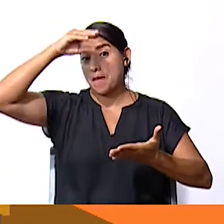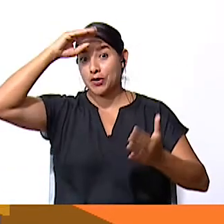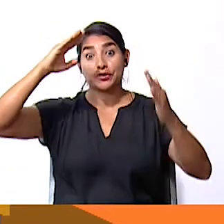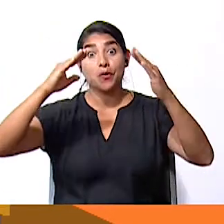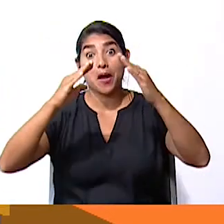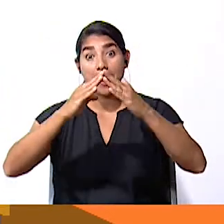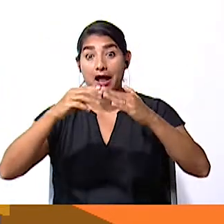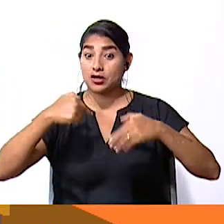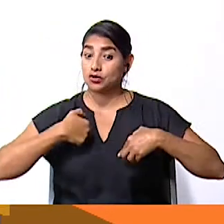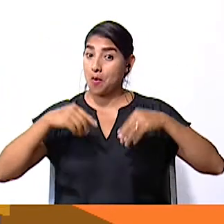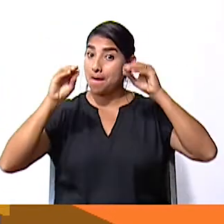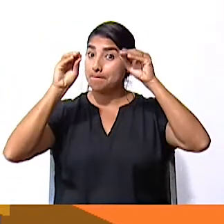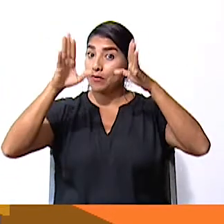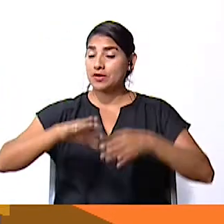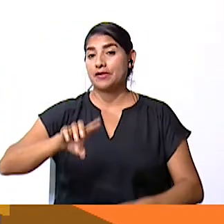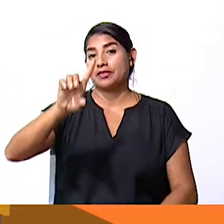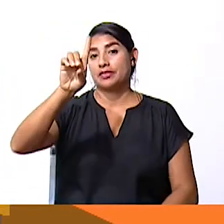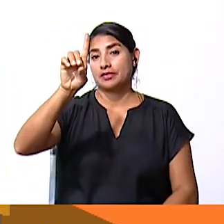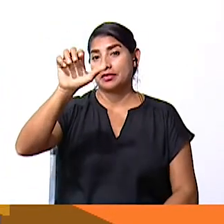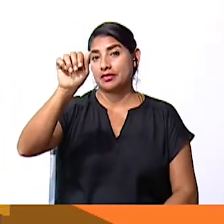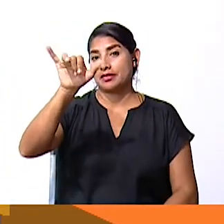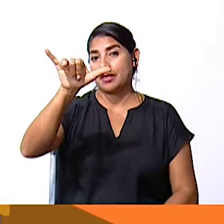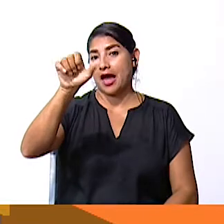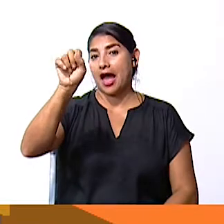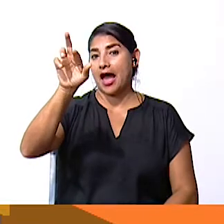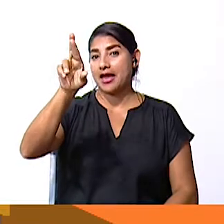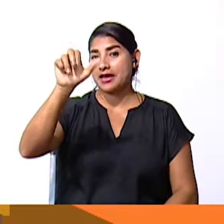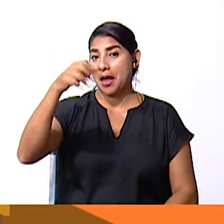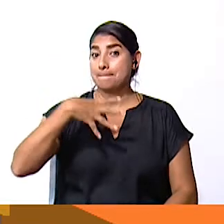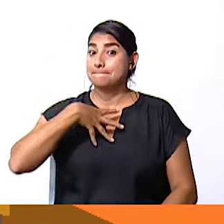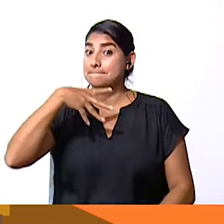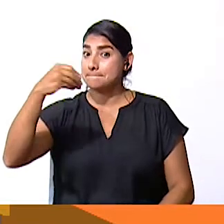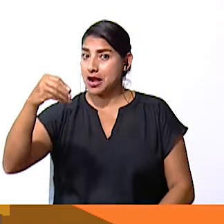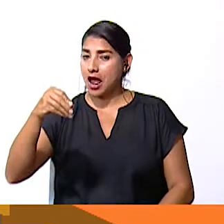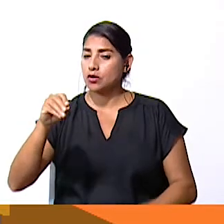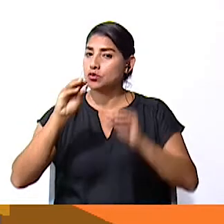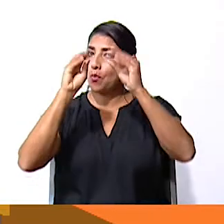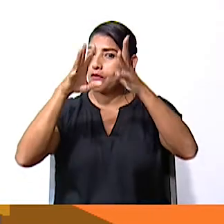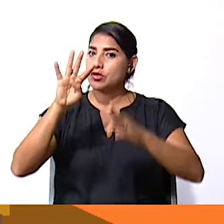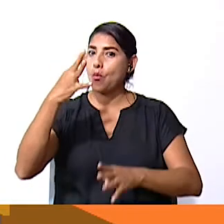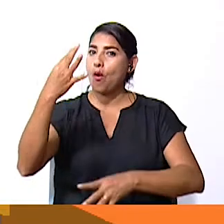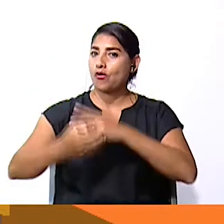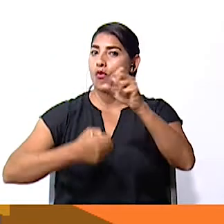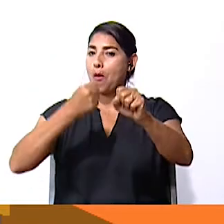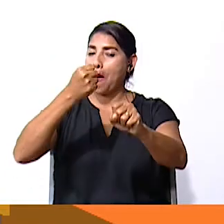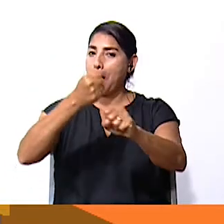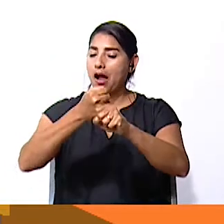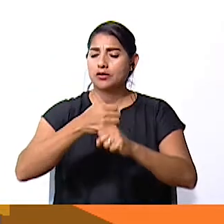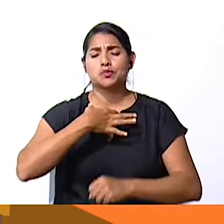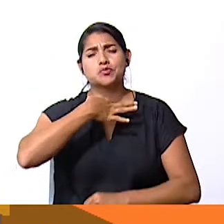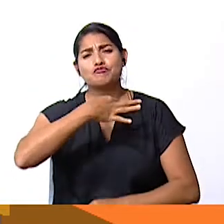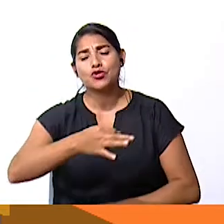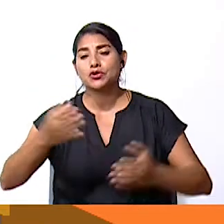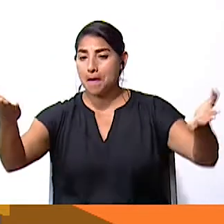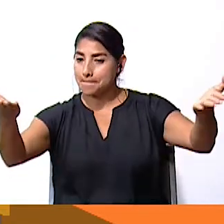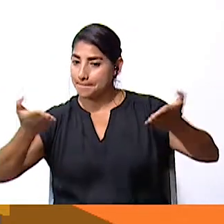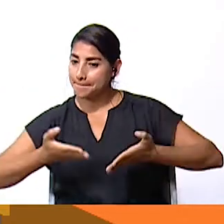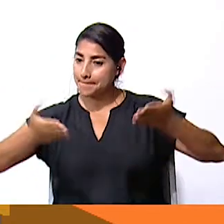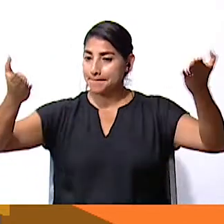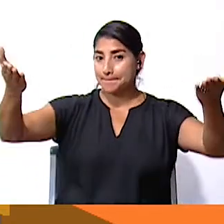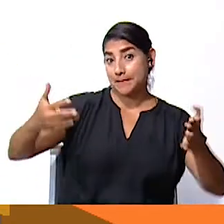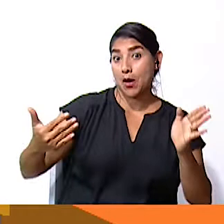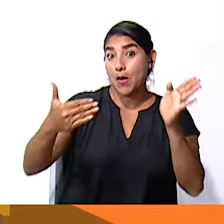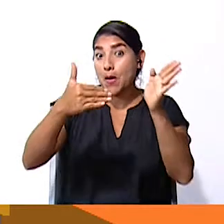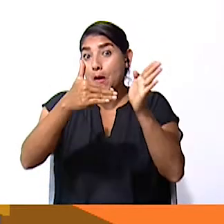Yo soy Daira Blanco Vindas, su maestra de cuarto año. Un gusto recibirlos nuevamente y